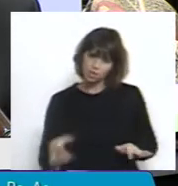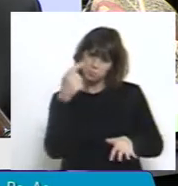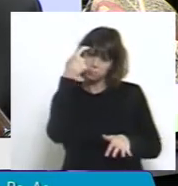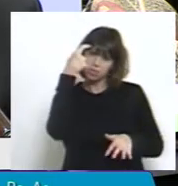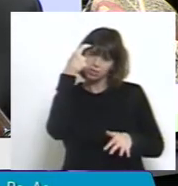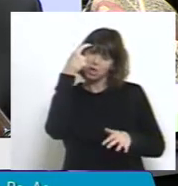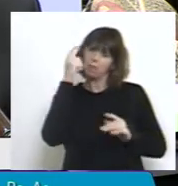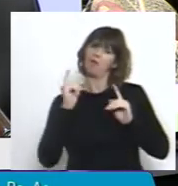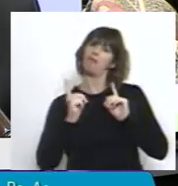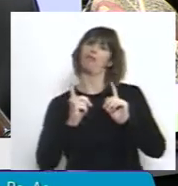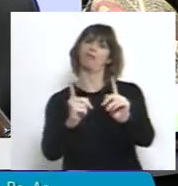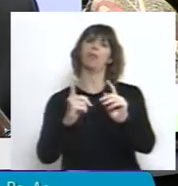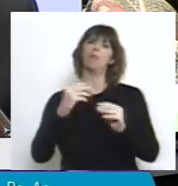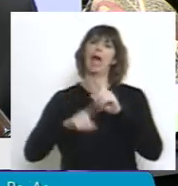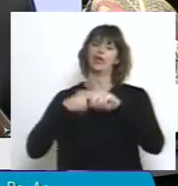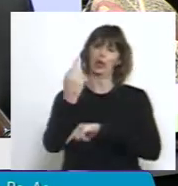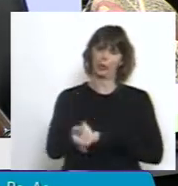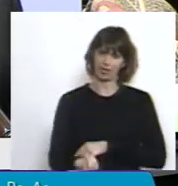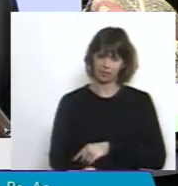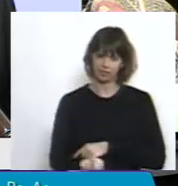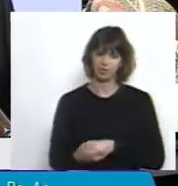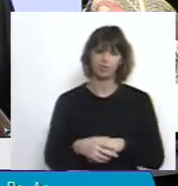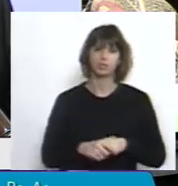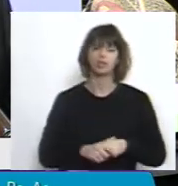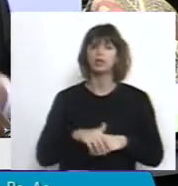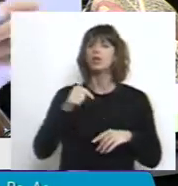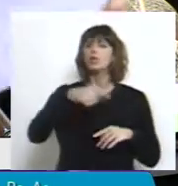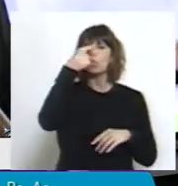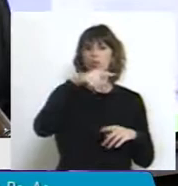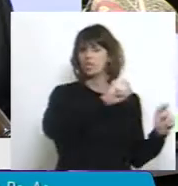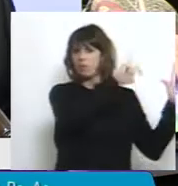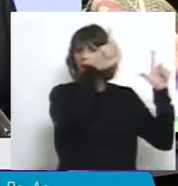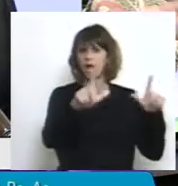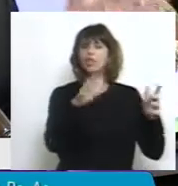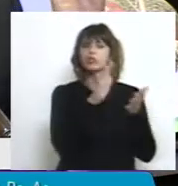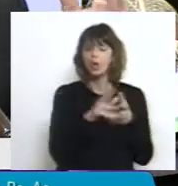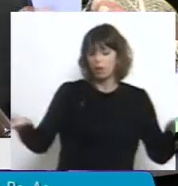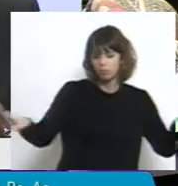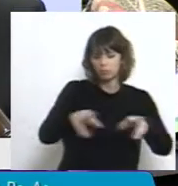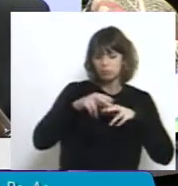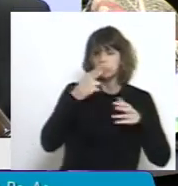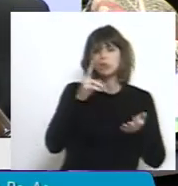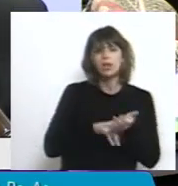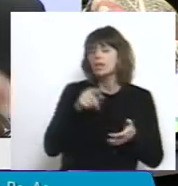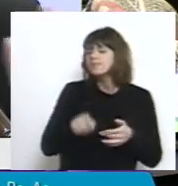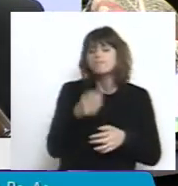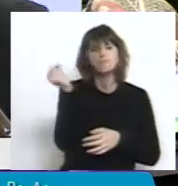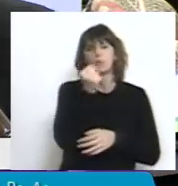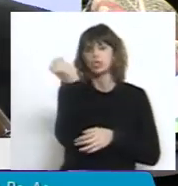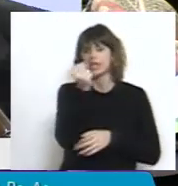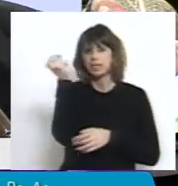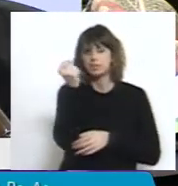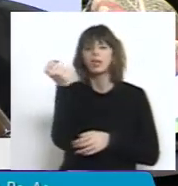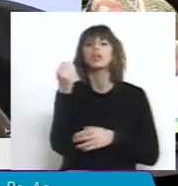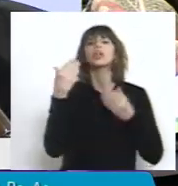el año que viene en nada de lo que se vino haciendo. Vamos a pasar la última sobre la recaudación tributaria, que esta es la que más importa, que es la presión